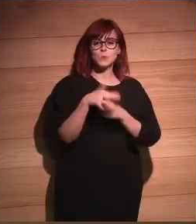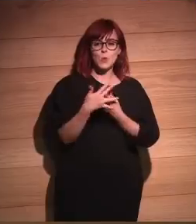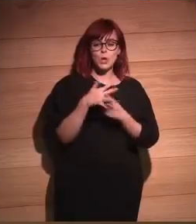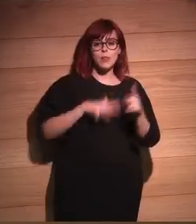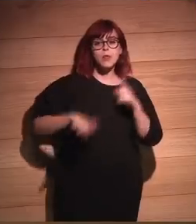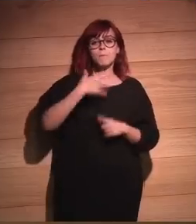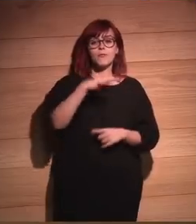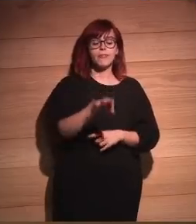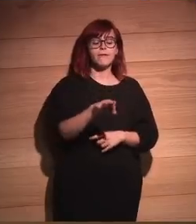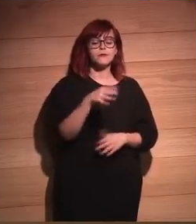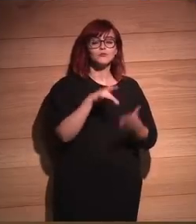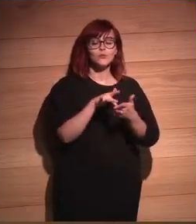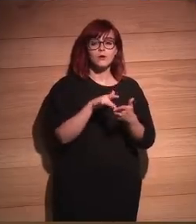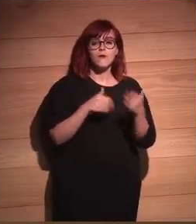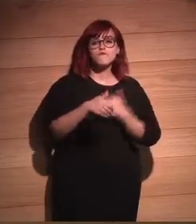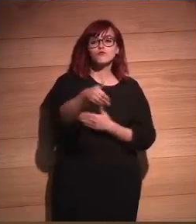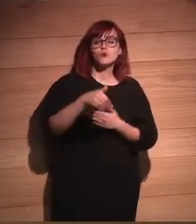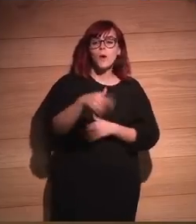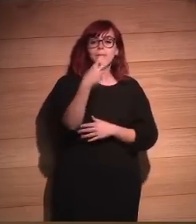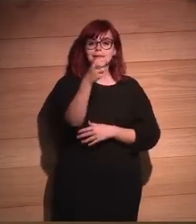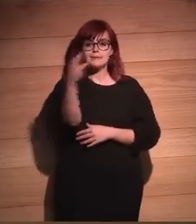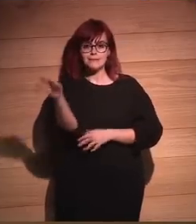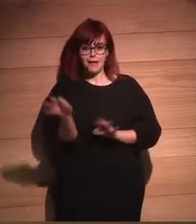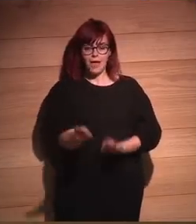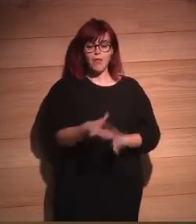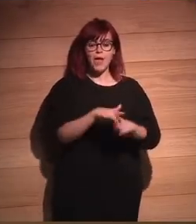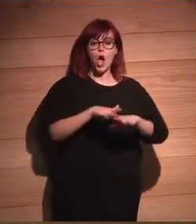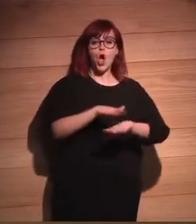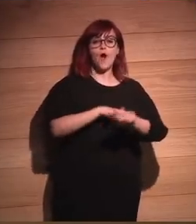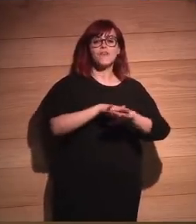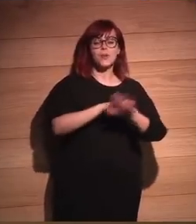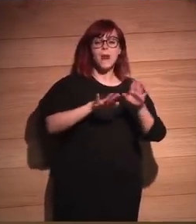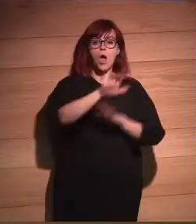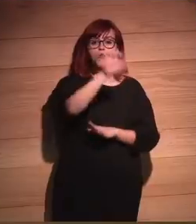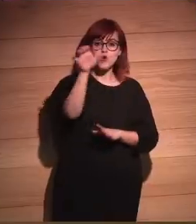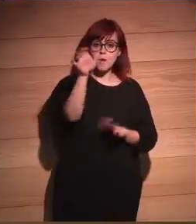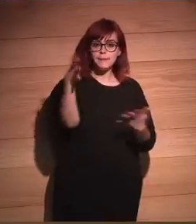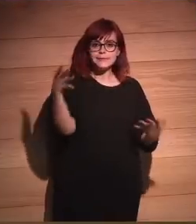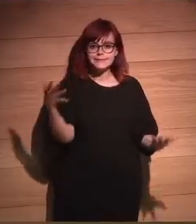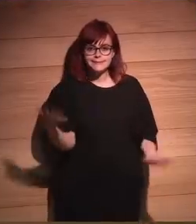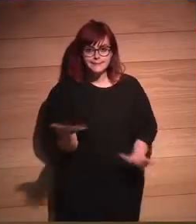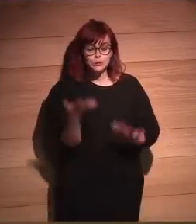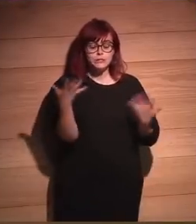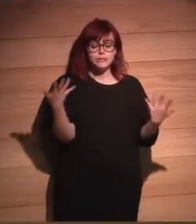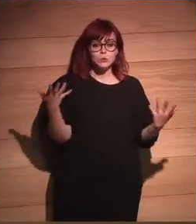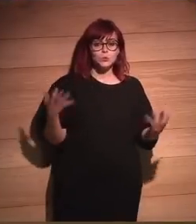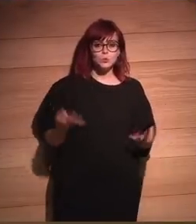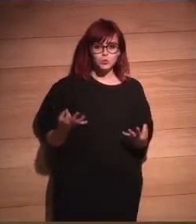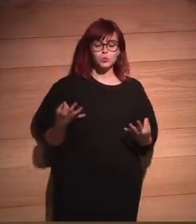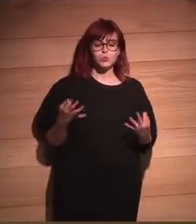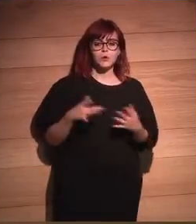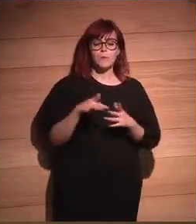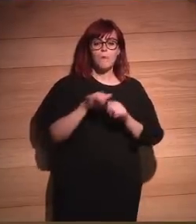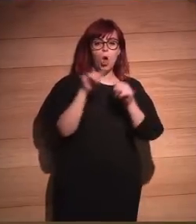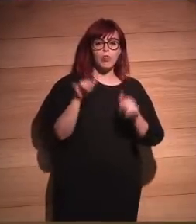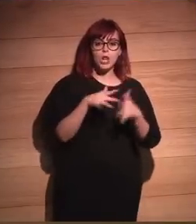escenarios posibles de futuro 2030 de gobernanza para Europa, y había claras referencias